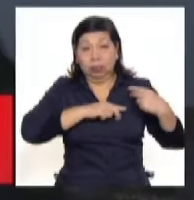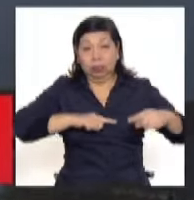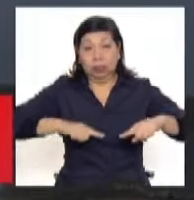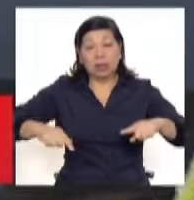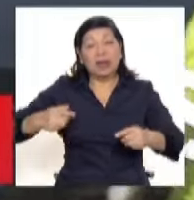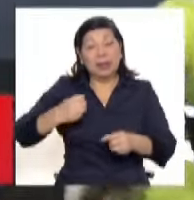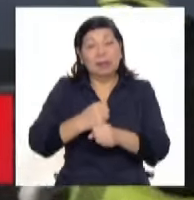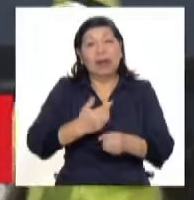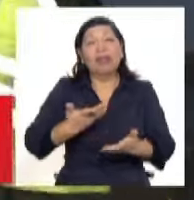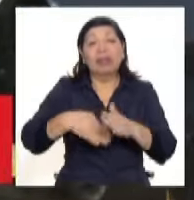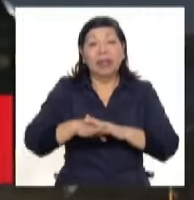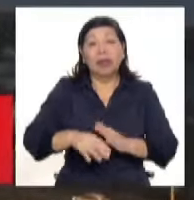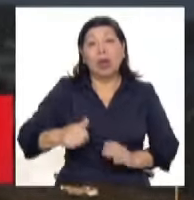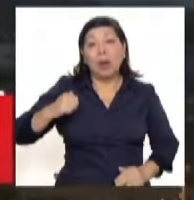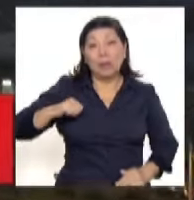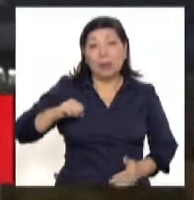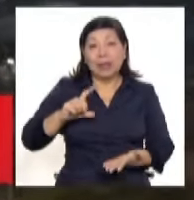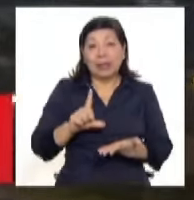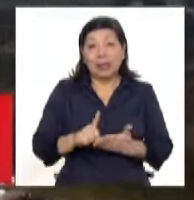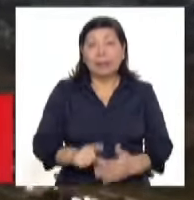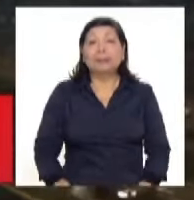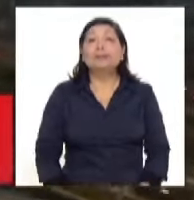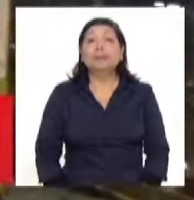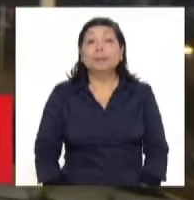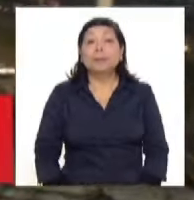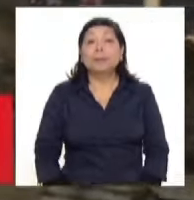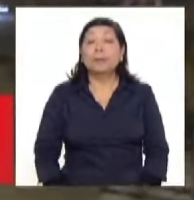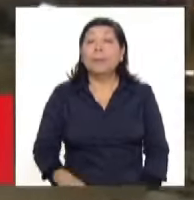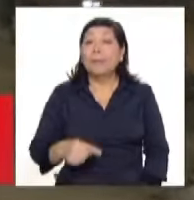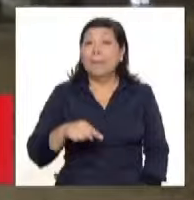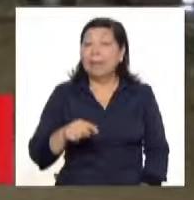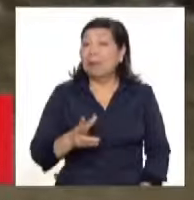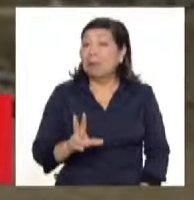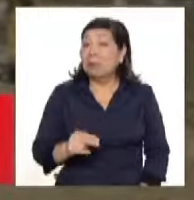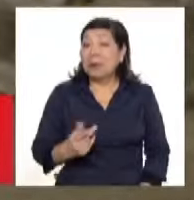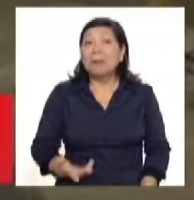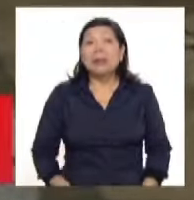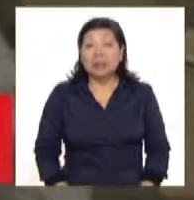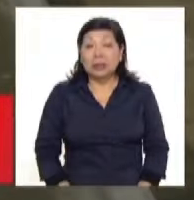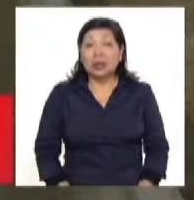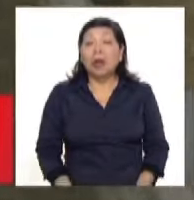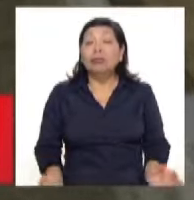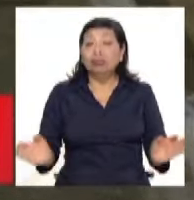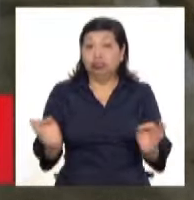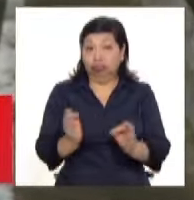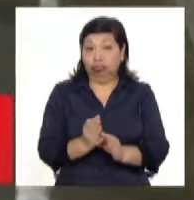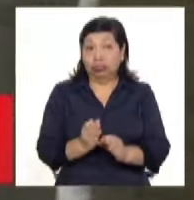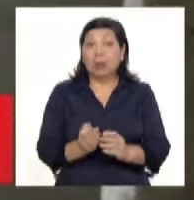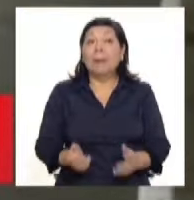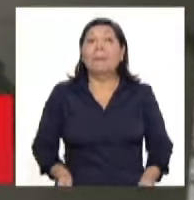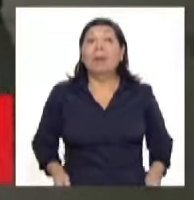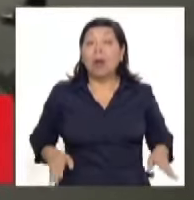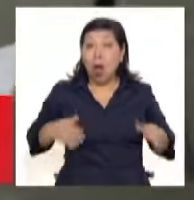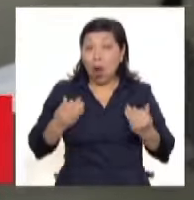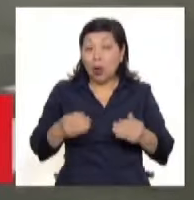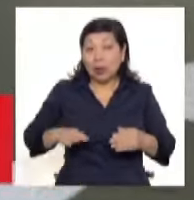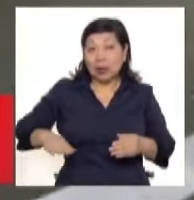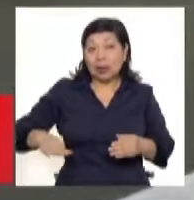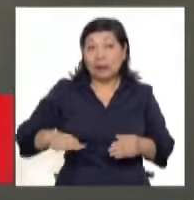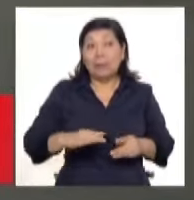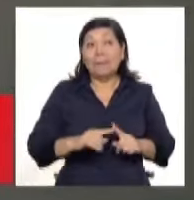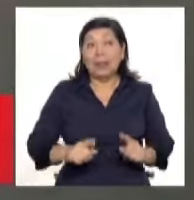la Municipalidad de Lima Metropolitana. Entonces, esta fluidez se veía afectada, ahora ya no, con este cruce que hemos hecho, ya desde